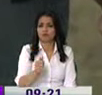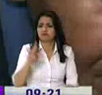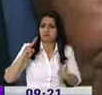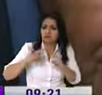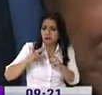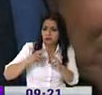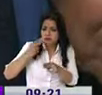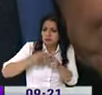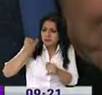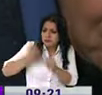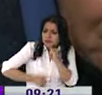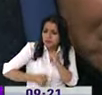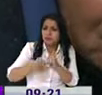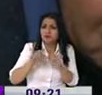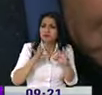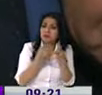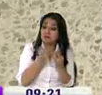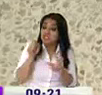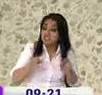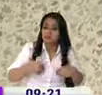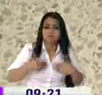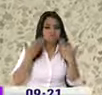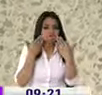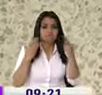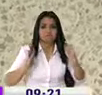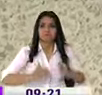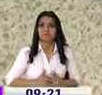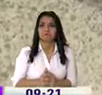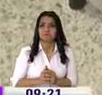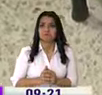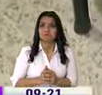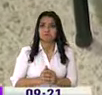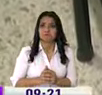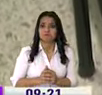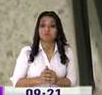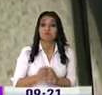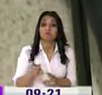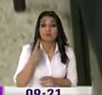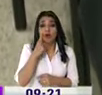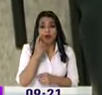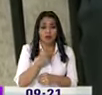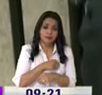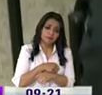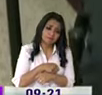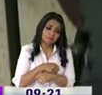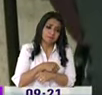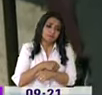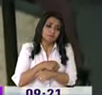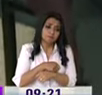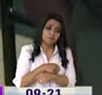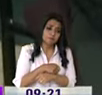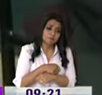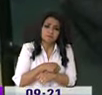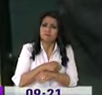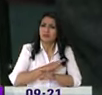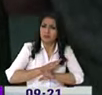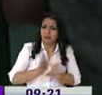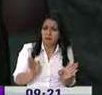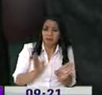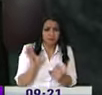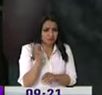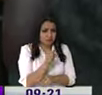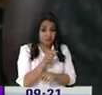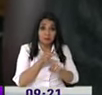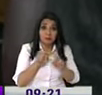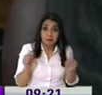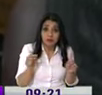ni su apellido ni si tenía o no familiares. ¿Un segundo? Solo entre suspiros y con la mirada se comunicaba con nosotros.